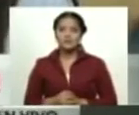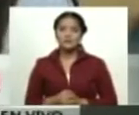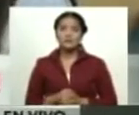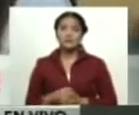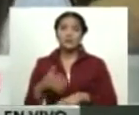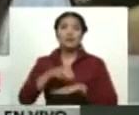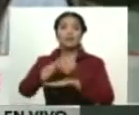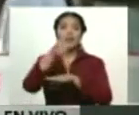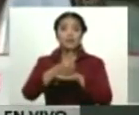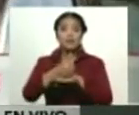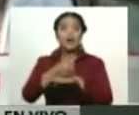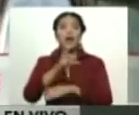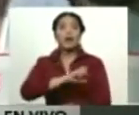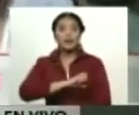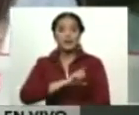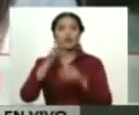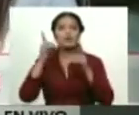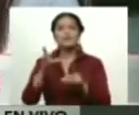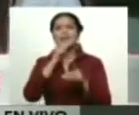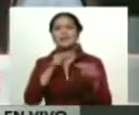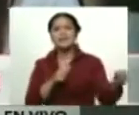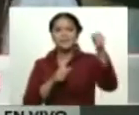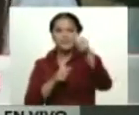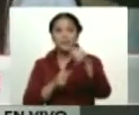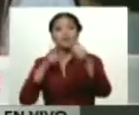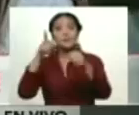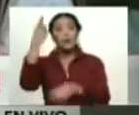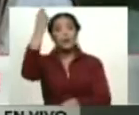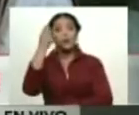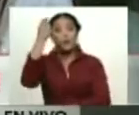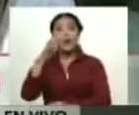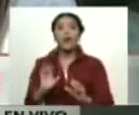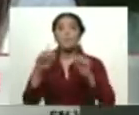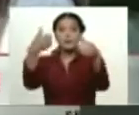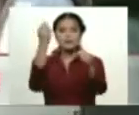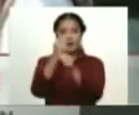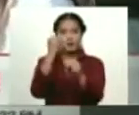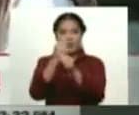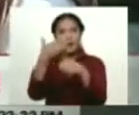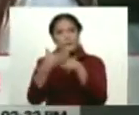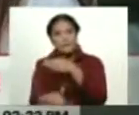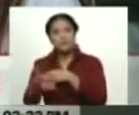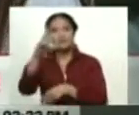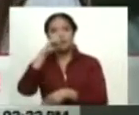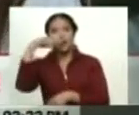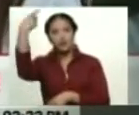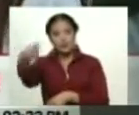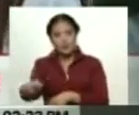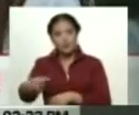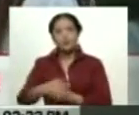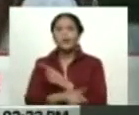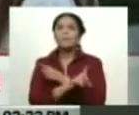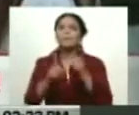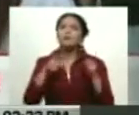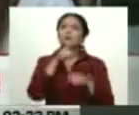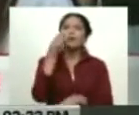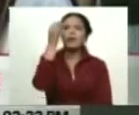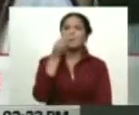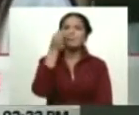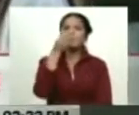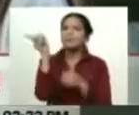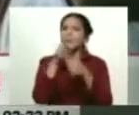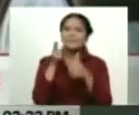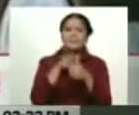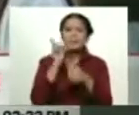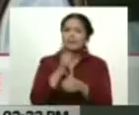directiva será designada en enero y también cuyos parlamentarios entrarán en funciones a partir del año que viene. A su juicio, ¿cuál debe ser la